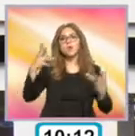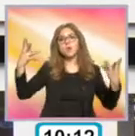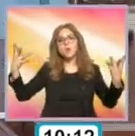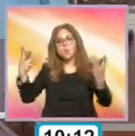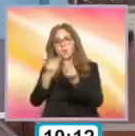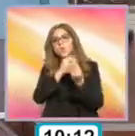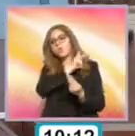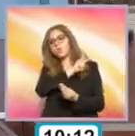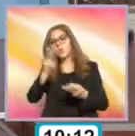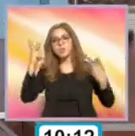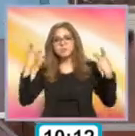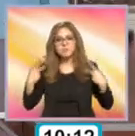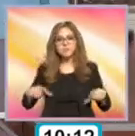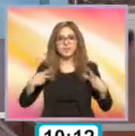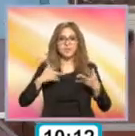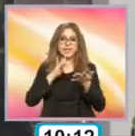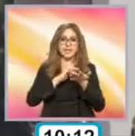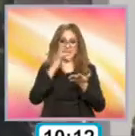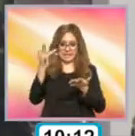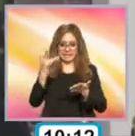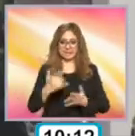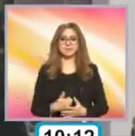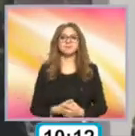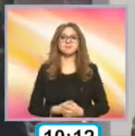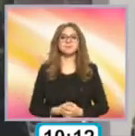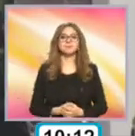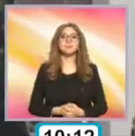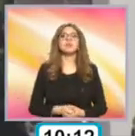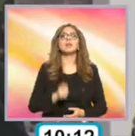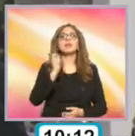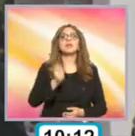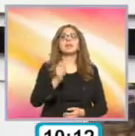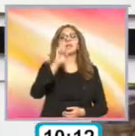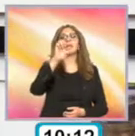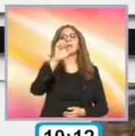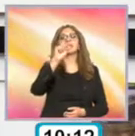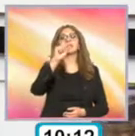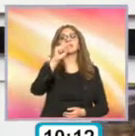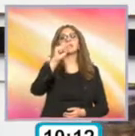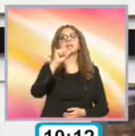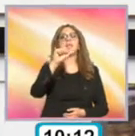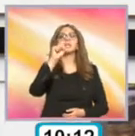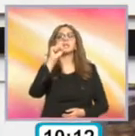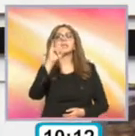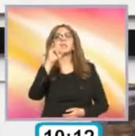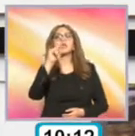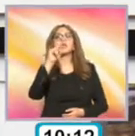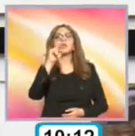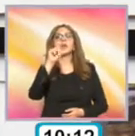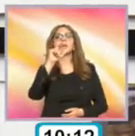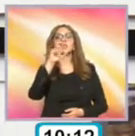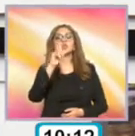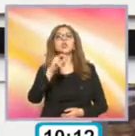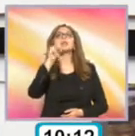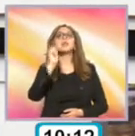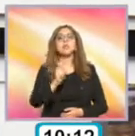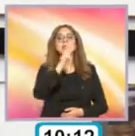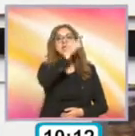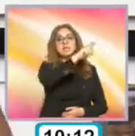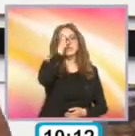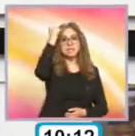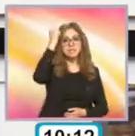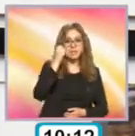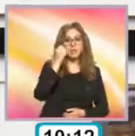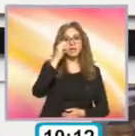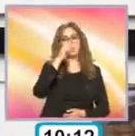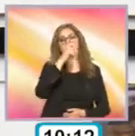gente. Esta situación es lo que nos vas a cantar y es lo que estás promoviendo. Este tema que lo grabé en Culiacán y es un tema de banda y es un tema dedicado para